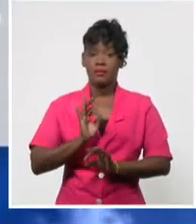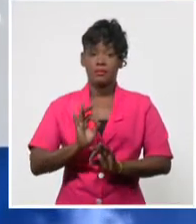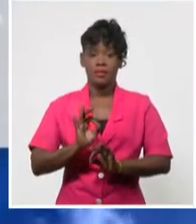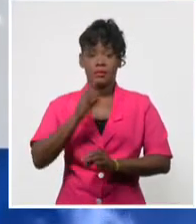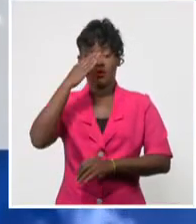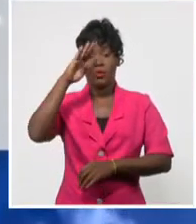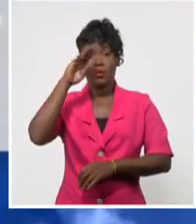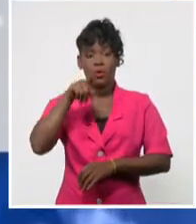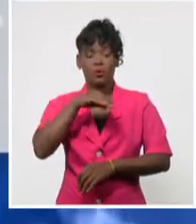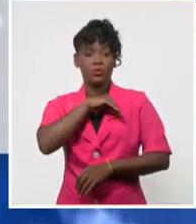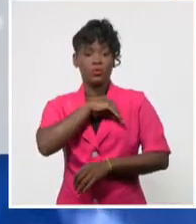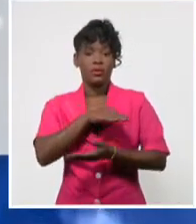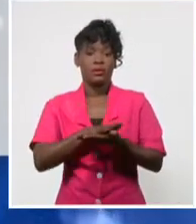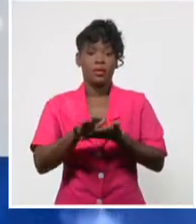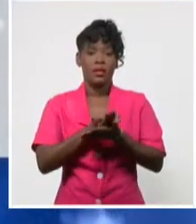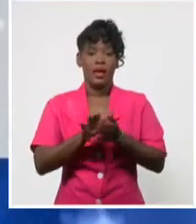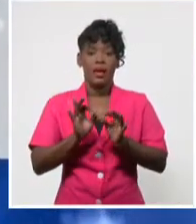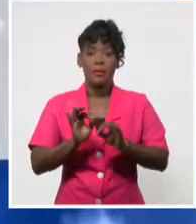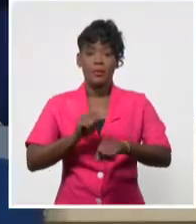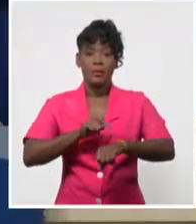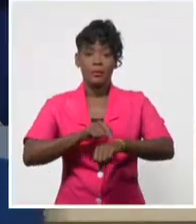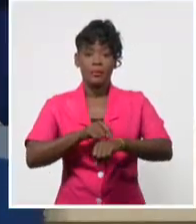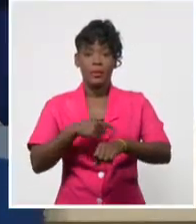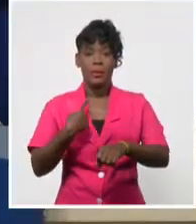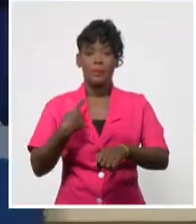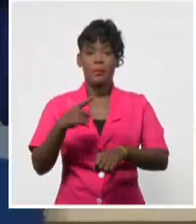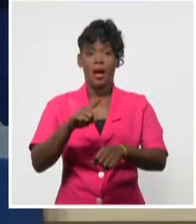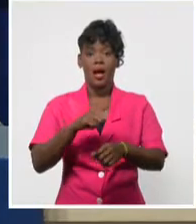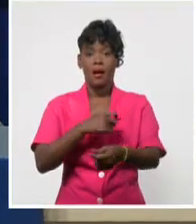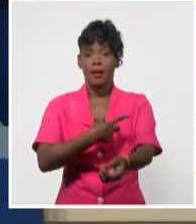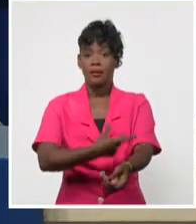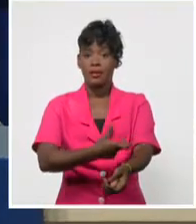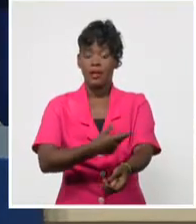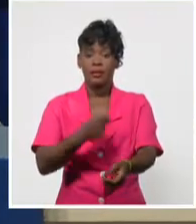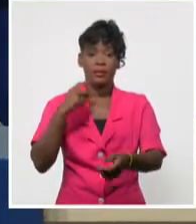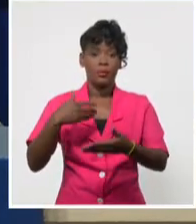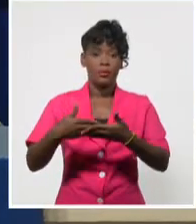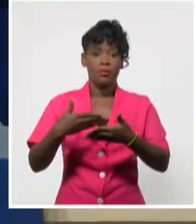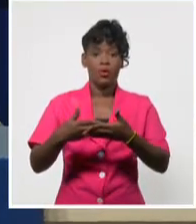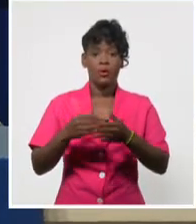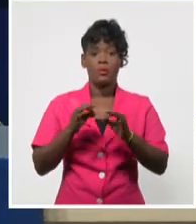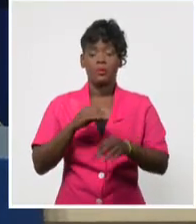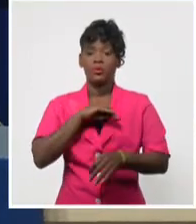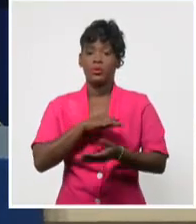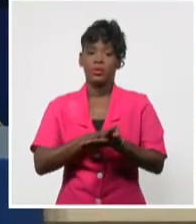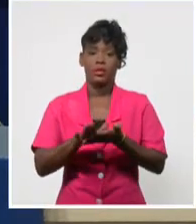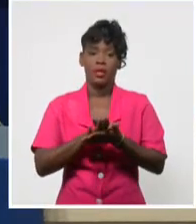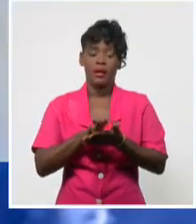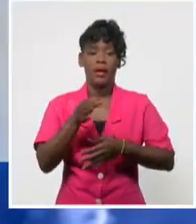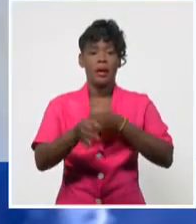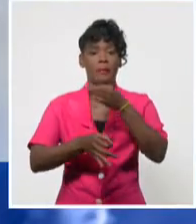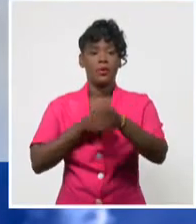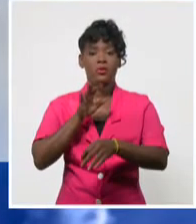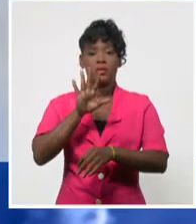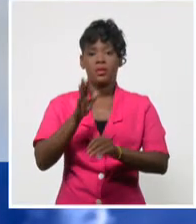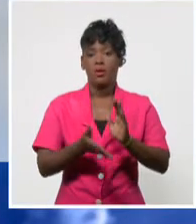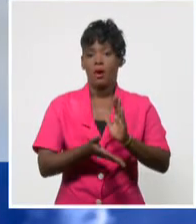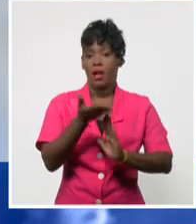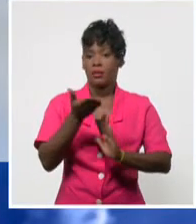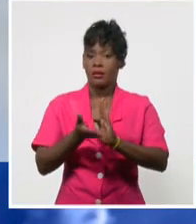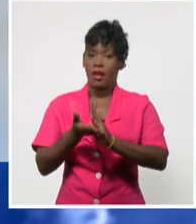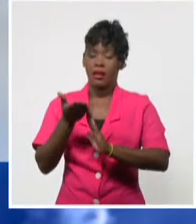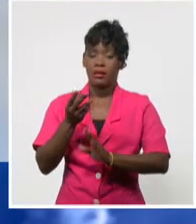sido asintomáticos en el momento del diagnóstico. El experto informó que se otorgaron 5 altas médicas, 2 pacientes se